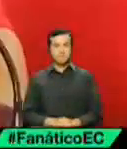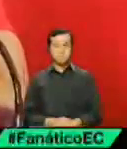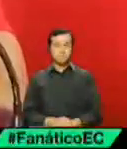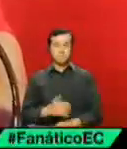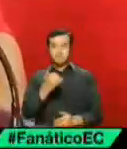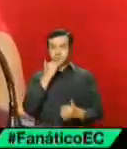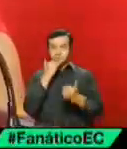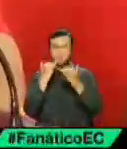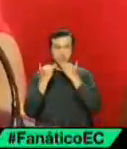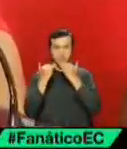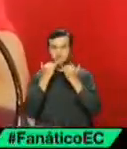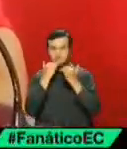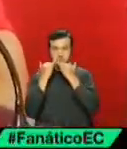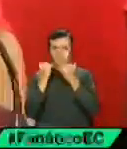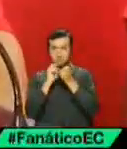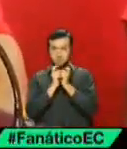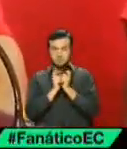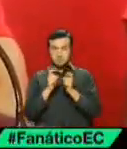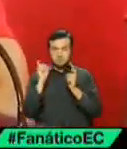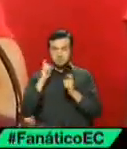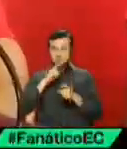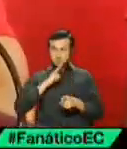corregir los errores que se vienen haciendo. Yo creo que